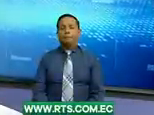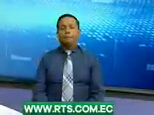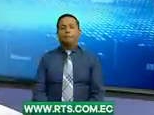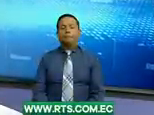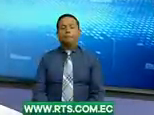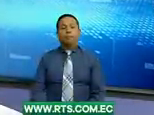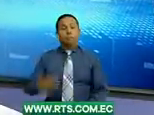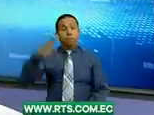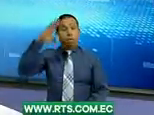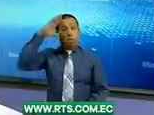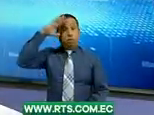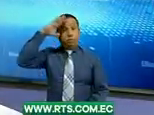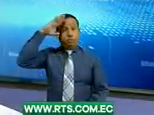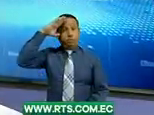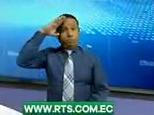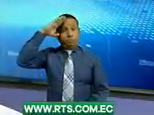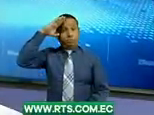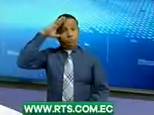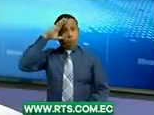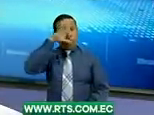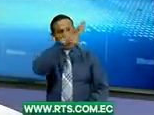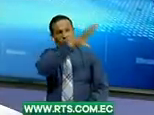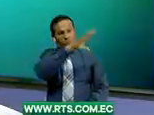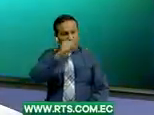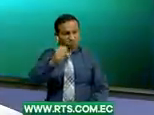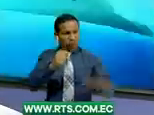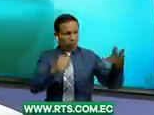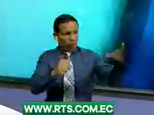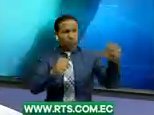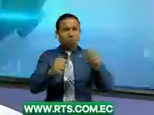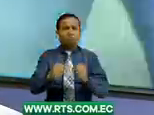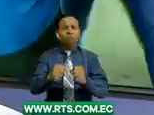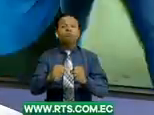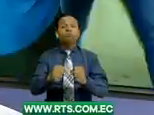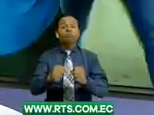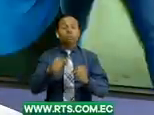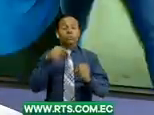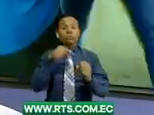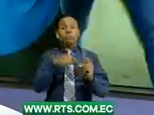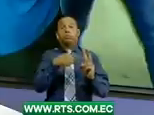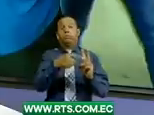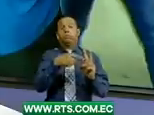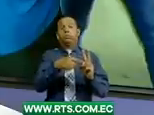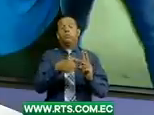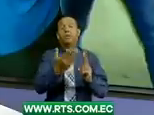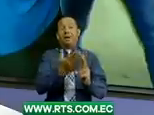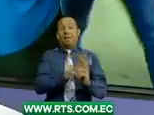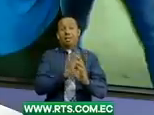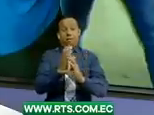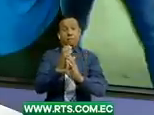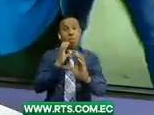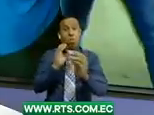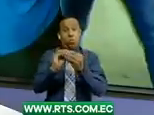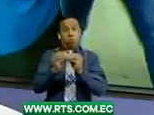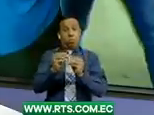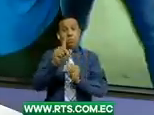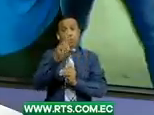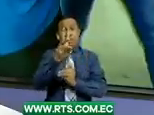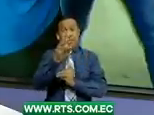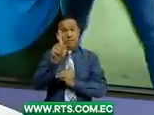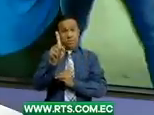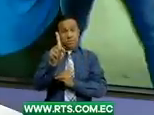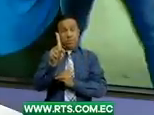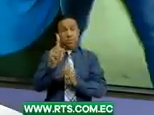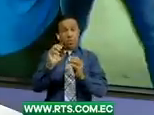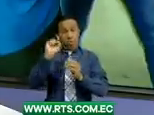La Policía Nacional capturó a los dos sujetos que robaron a los pasajeros de un bus de la línea 61 en el suroeste